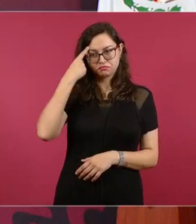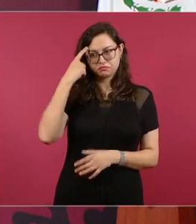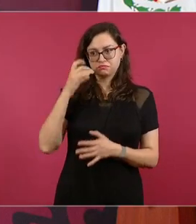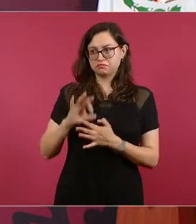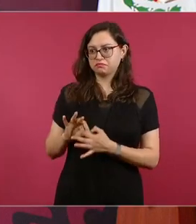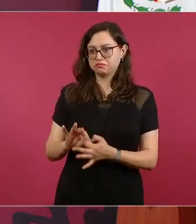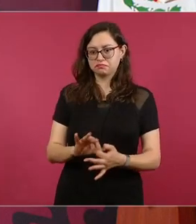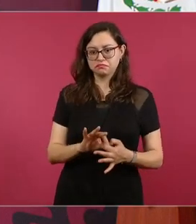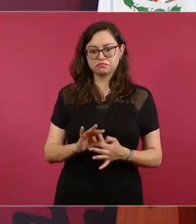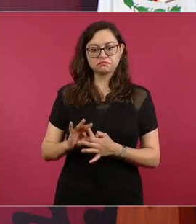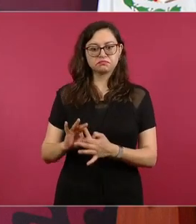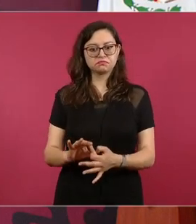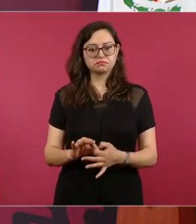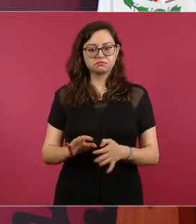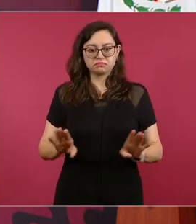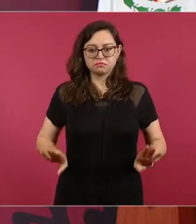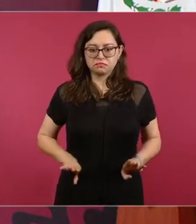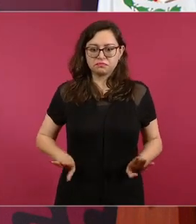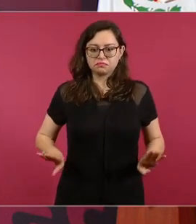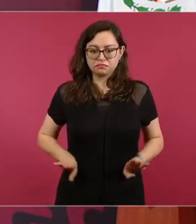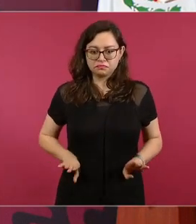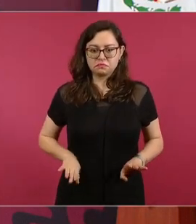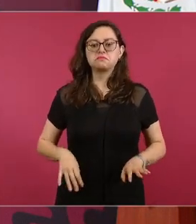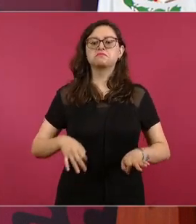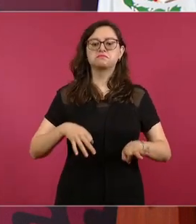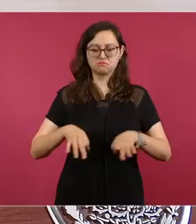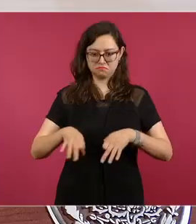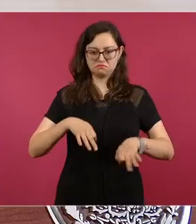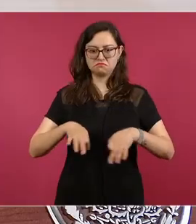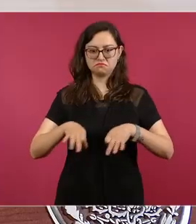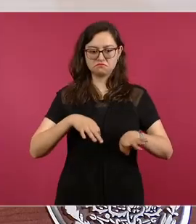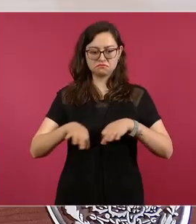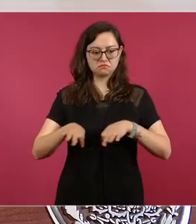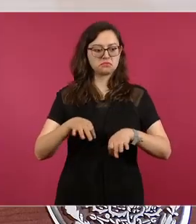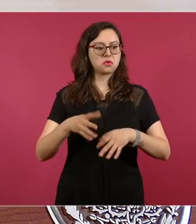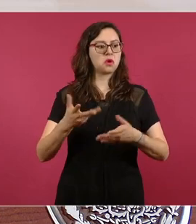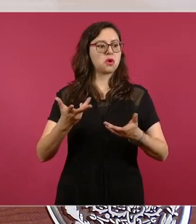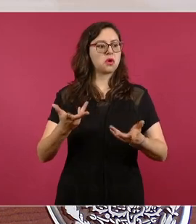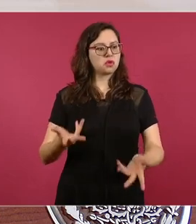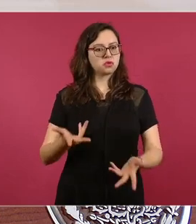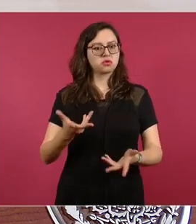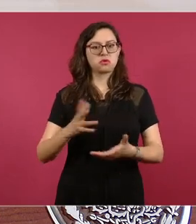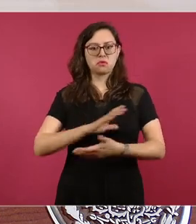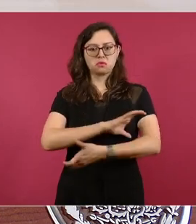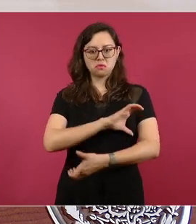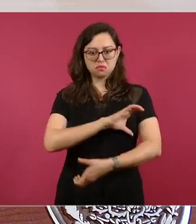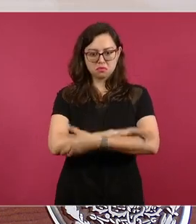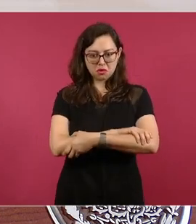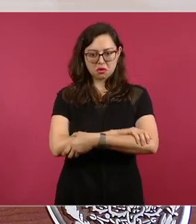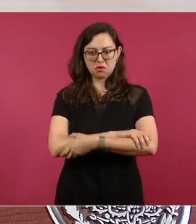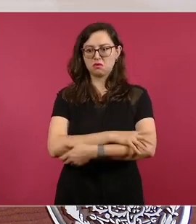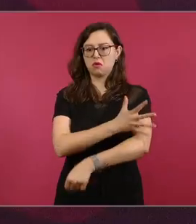es un pueblo trabajador y es un pueblo fraterno y es un pueblo honesto.